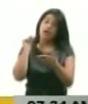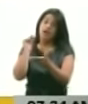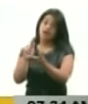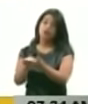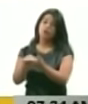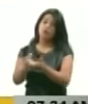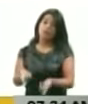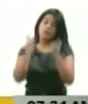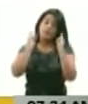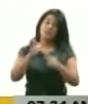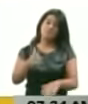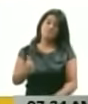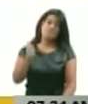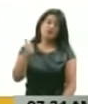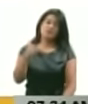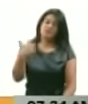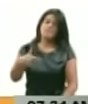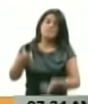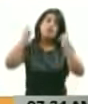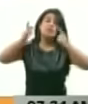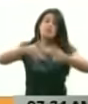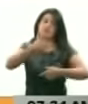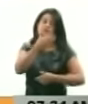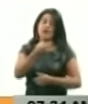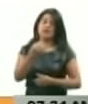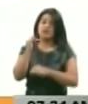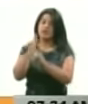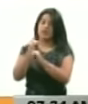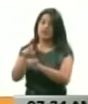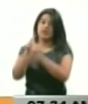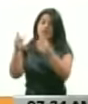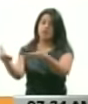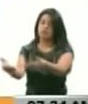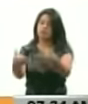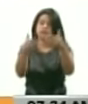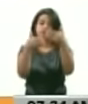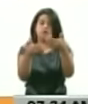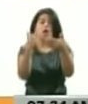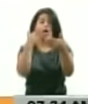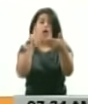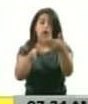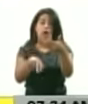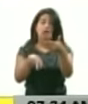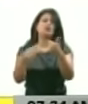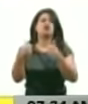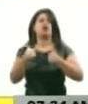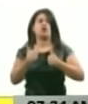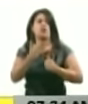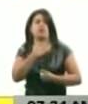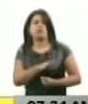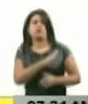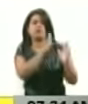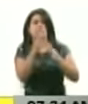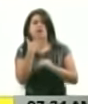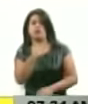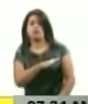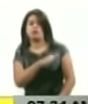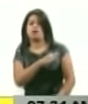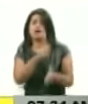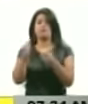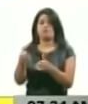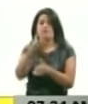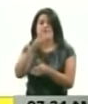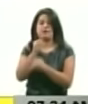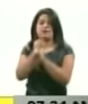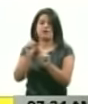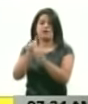acerca muchísimo más a ese nuevo lector que, bien como tú decías, quizás no quiere ir a una biblioteca. Es un mito,